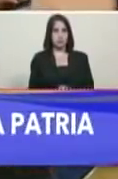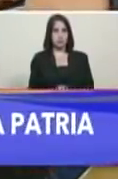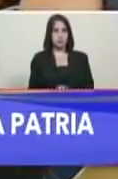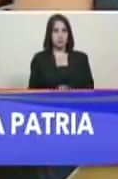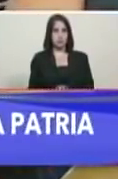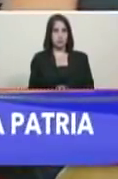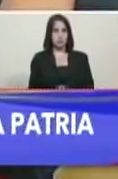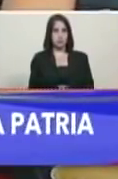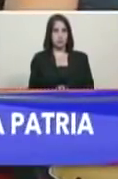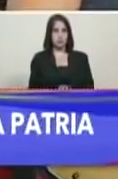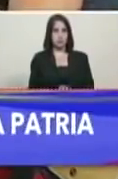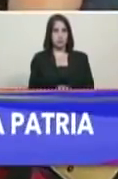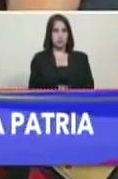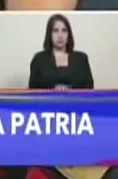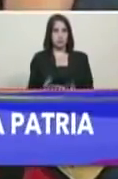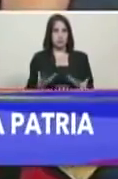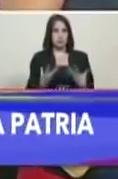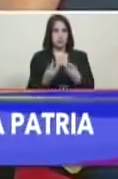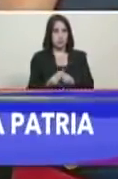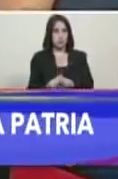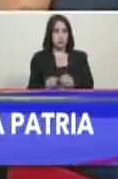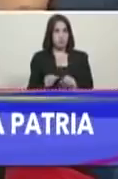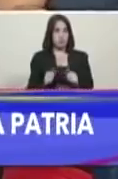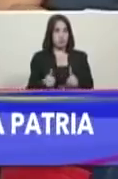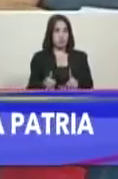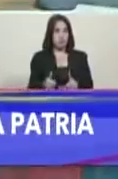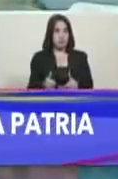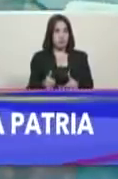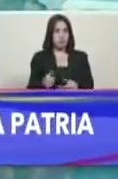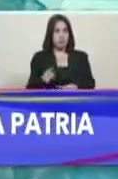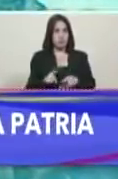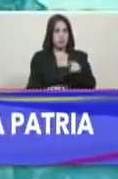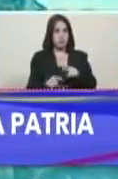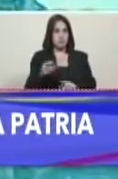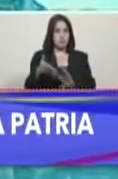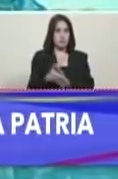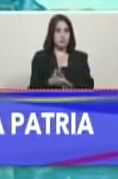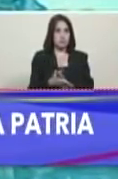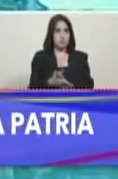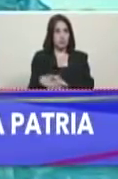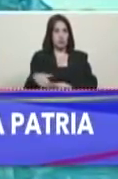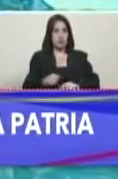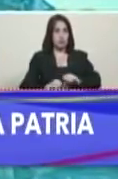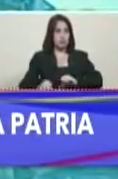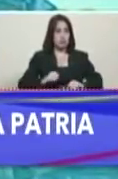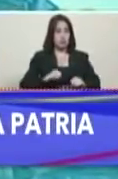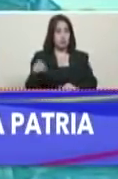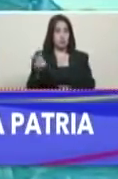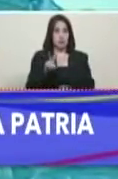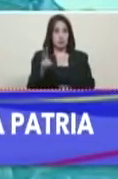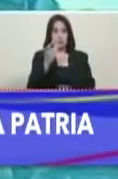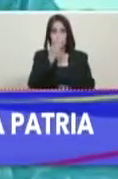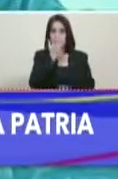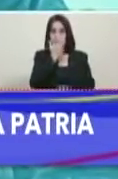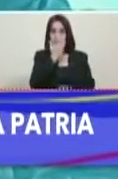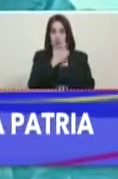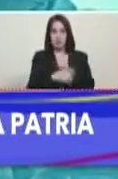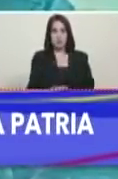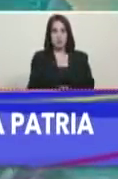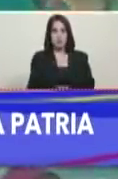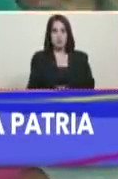conjuntamente con ese brazo ejecutor que se llama el Somos Venezuela, la brigadista de Somos Venezuela. Y por